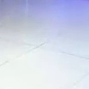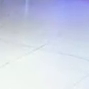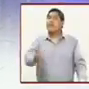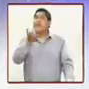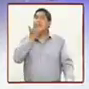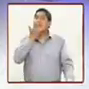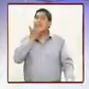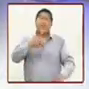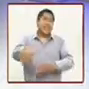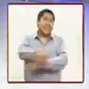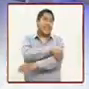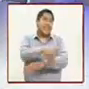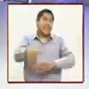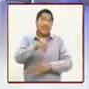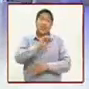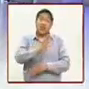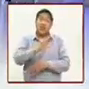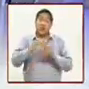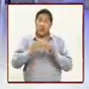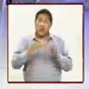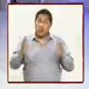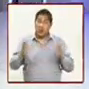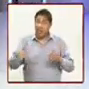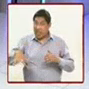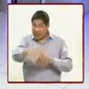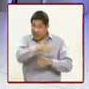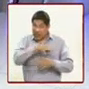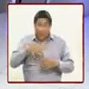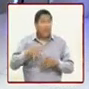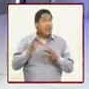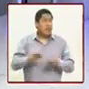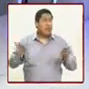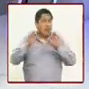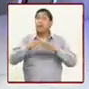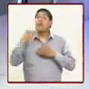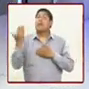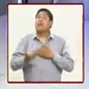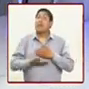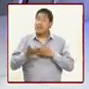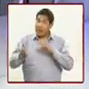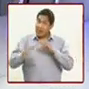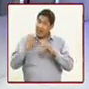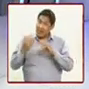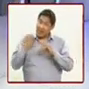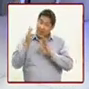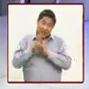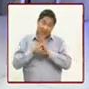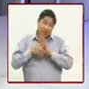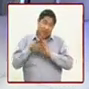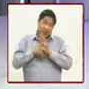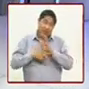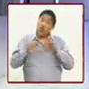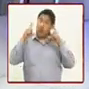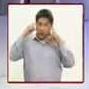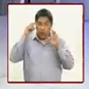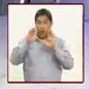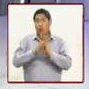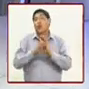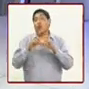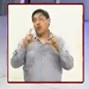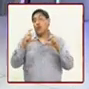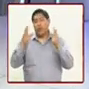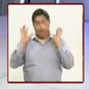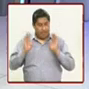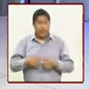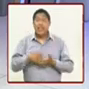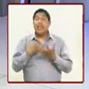Lo que pasa en las calles, en su zona y en su barrio es muy importante para nosotros. Bienvenido a su sector, Reporteros al Día, donde usted es nuestro reportero.